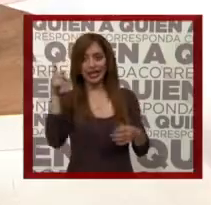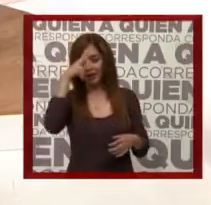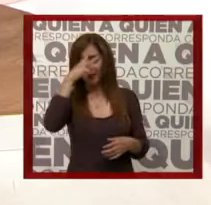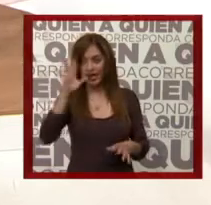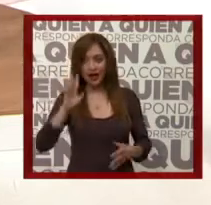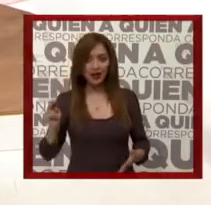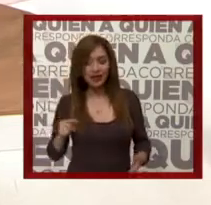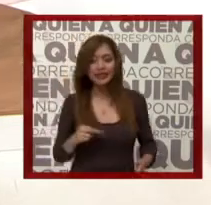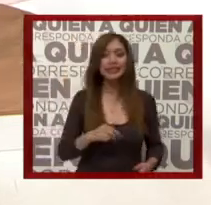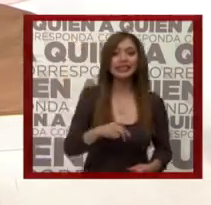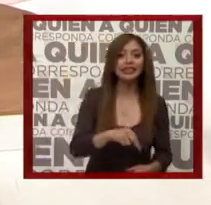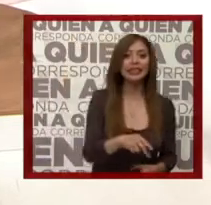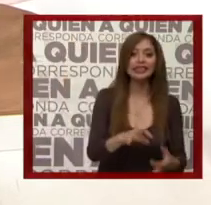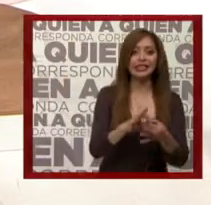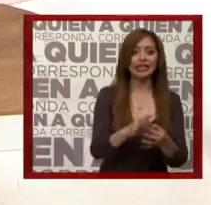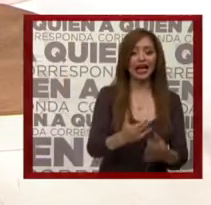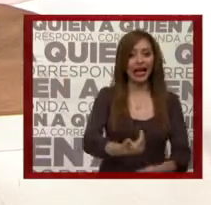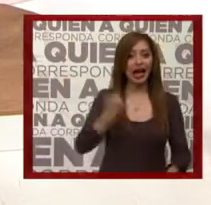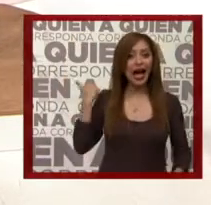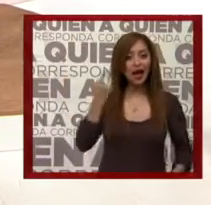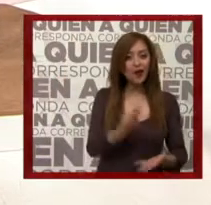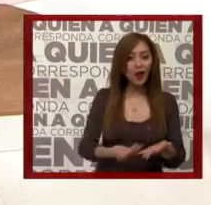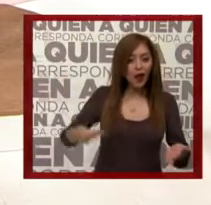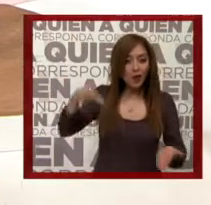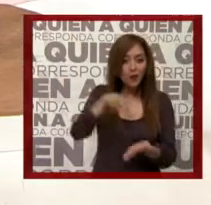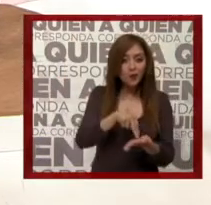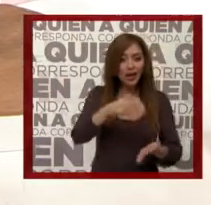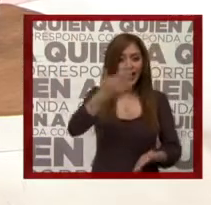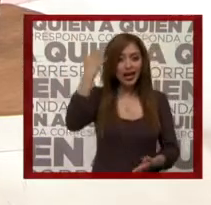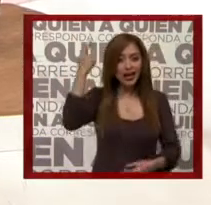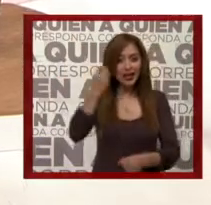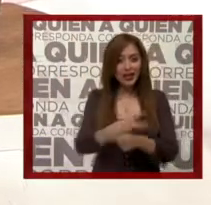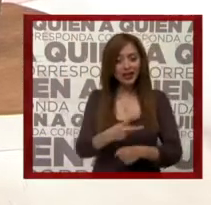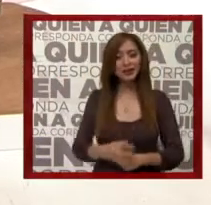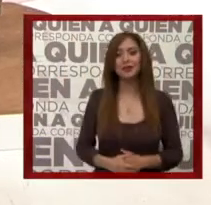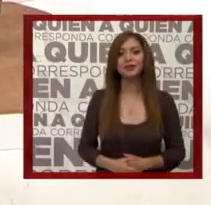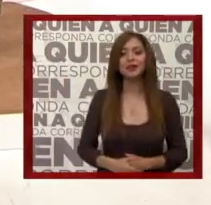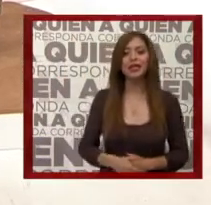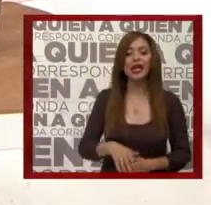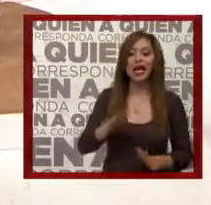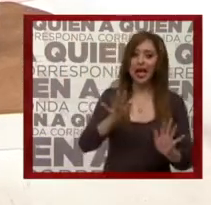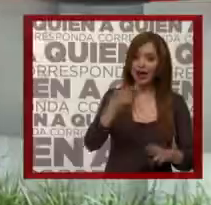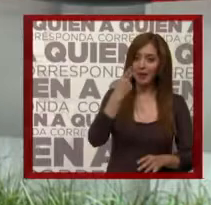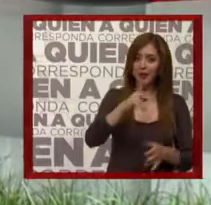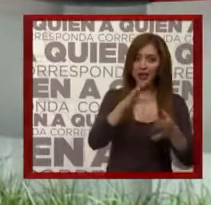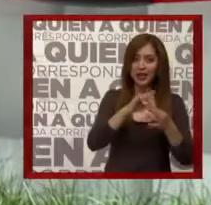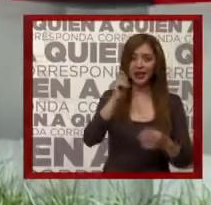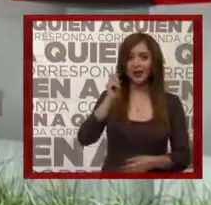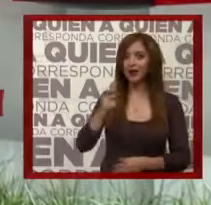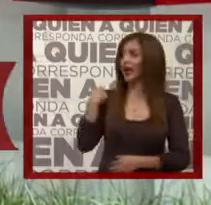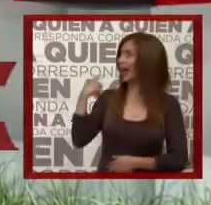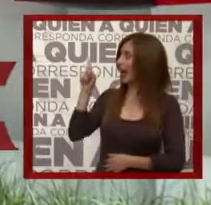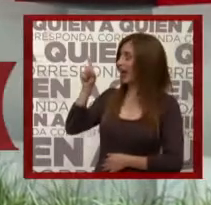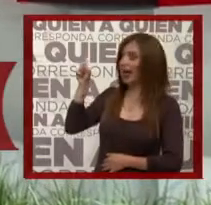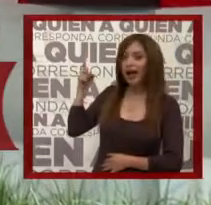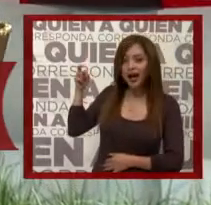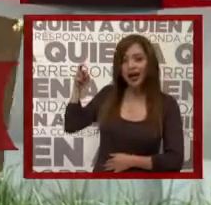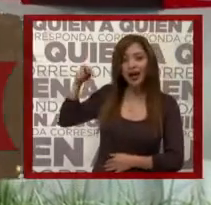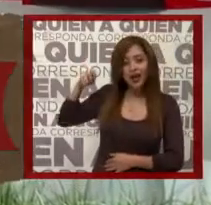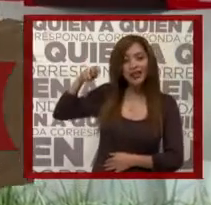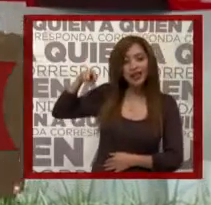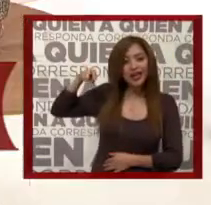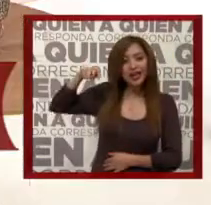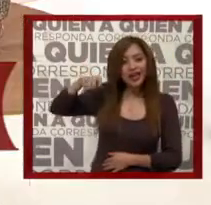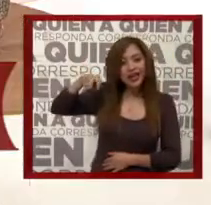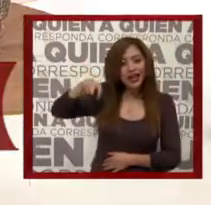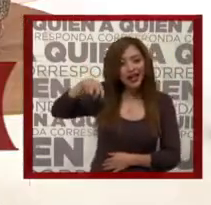estar aquí cuando acaba la cortinilla, la presentación, ella tiene que estar parada en esa posición. Es que lo que el público no sabe es que yo vengo desde allá atrás y tengo que bajar